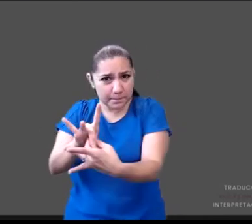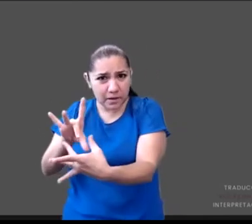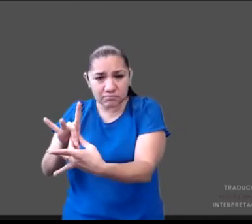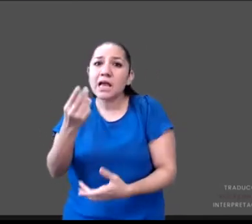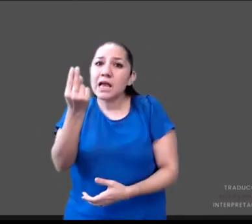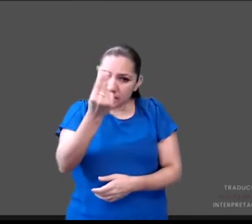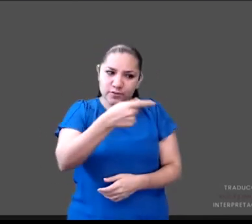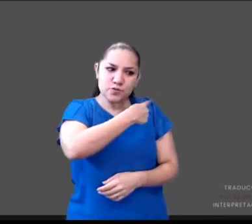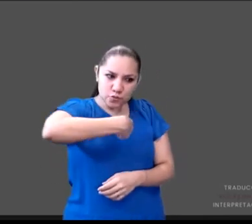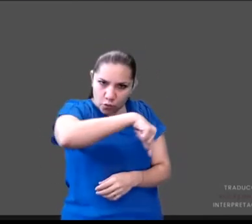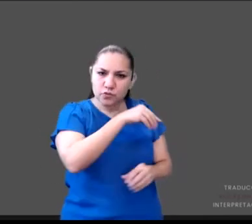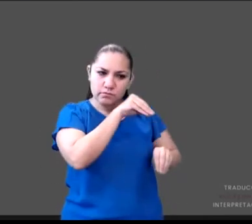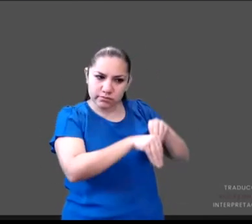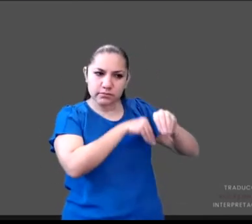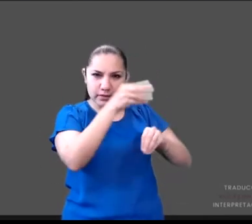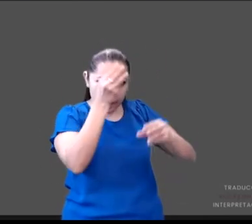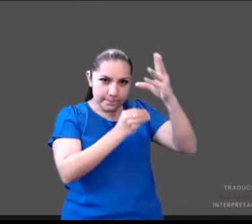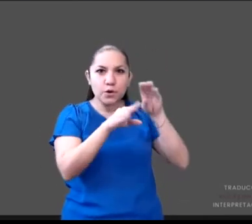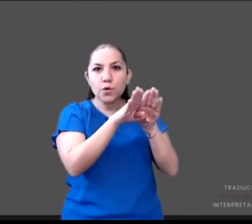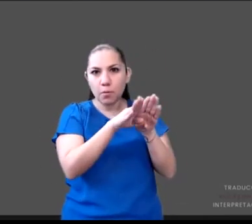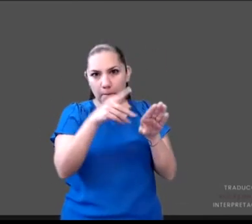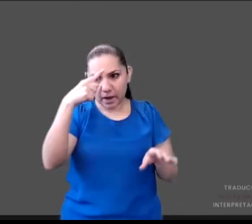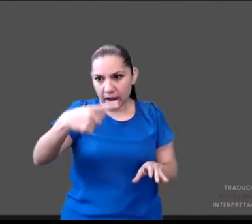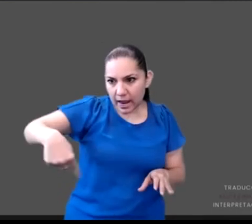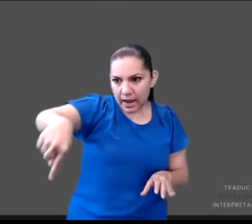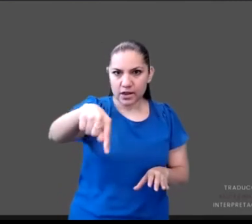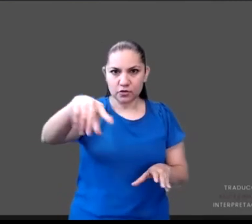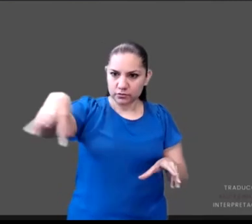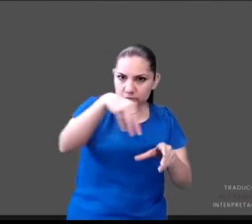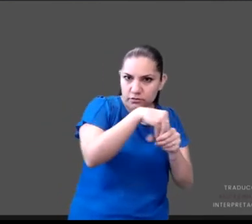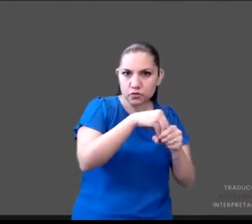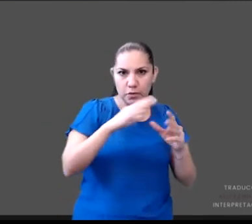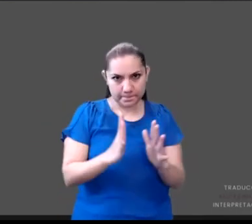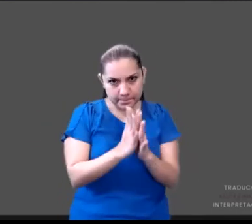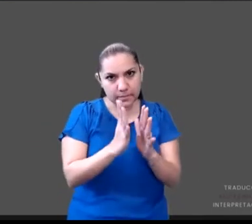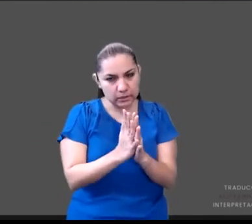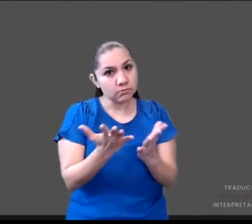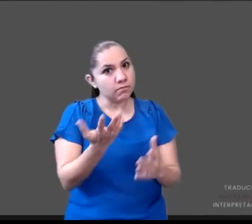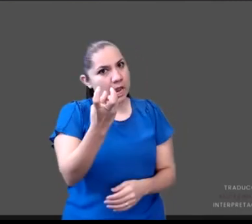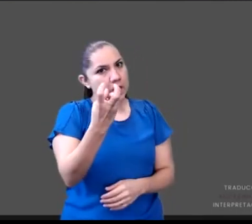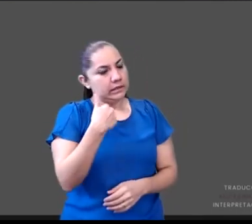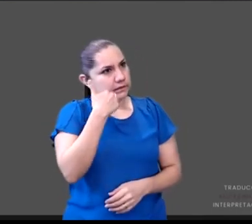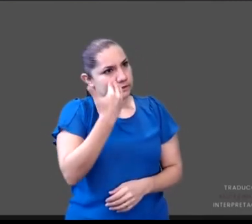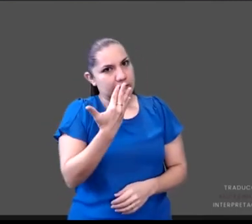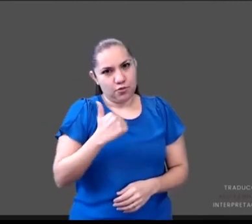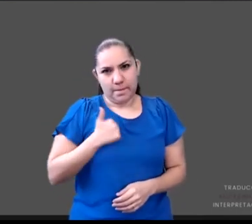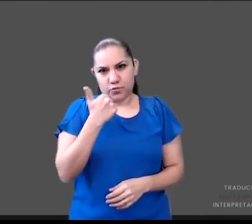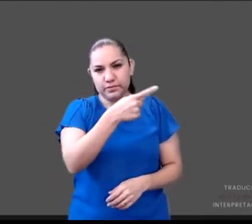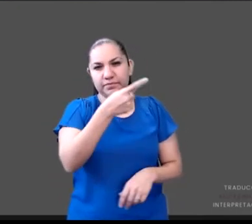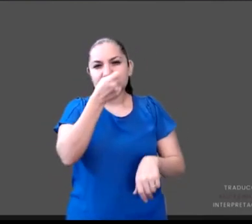Y aquí yo quisiera agradecer a una parte del equipo de la Secretaría Ejecutiva que llevó este proceso fuera